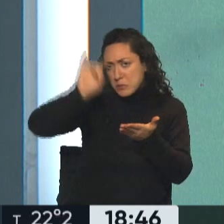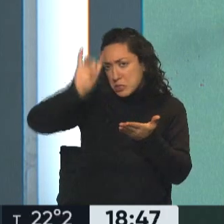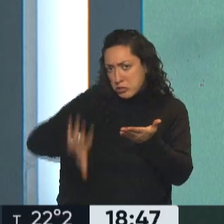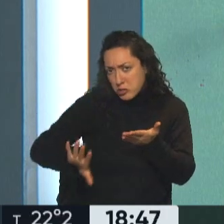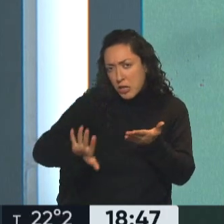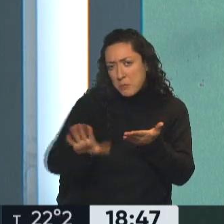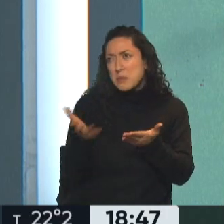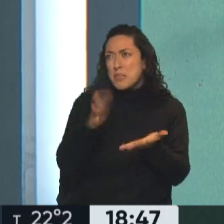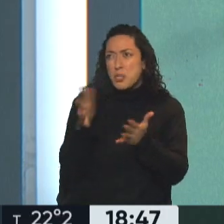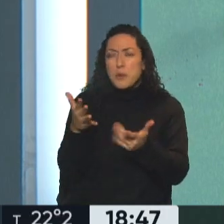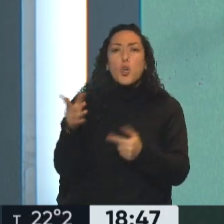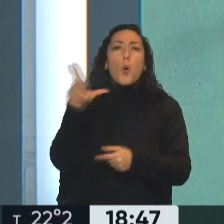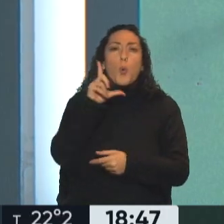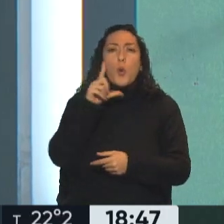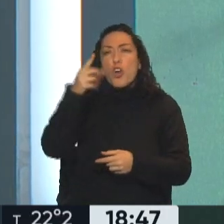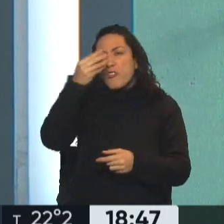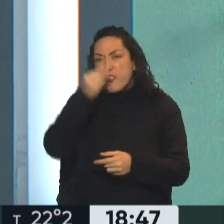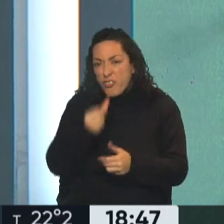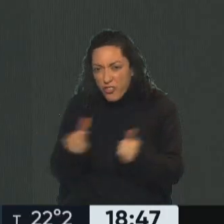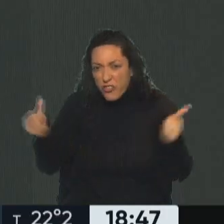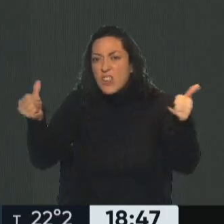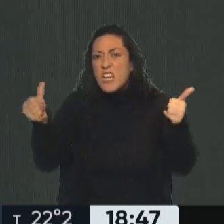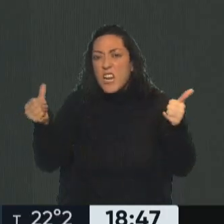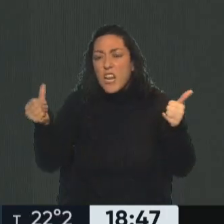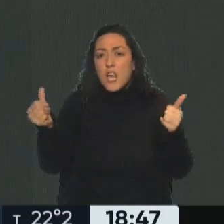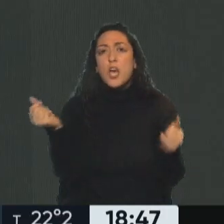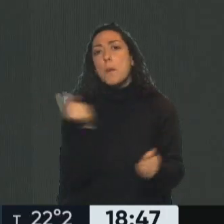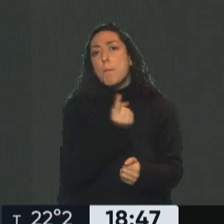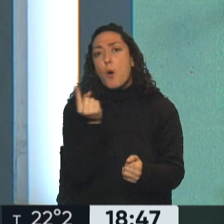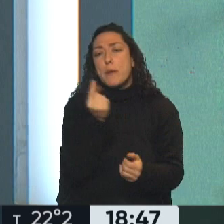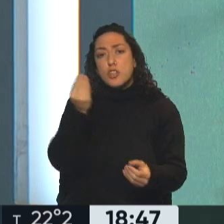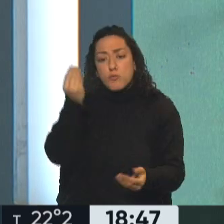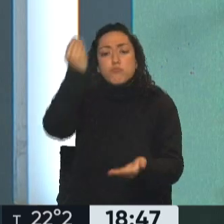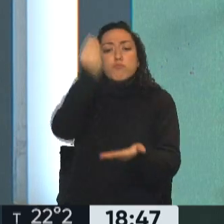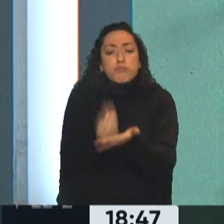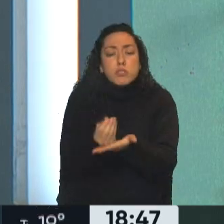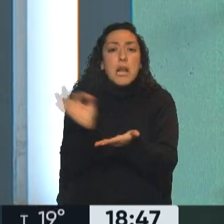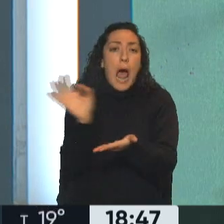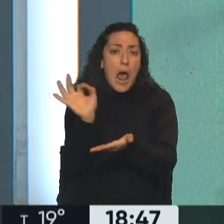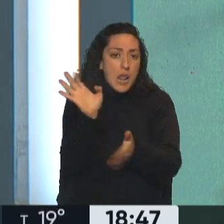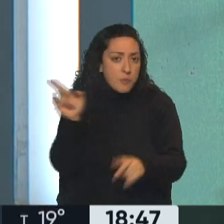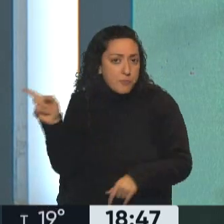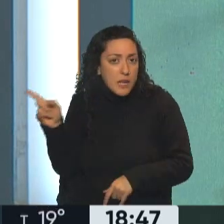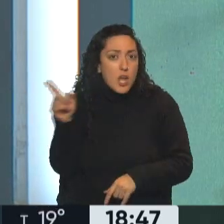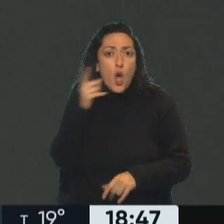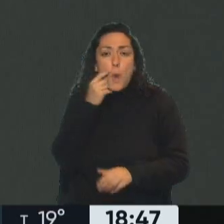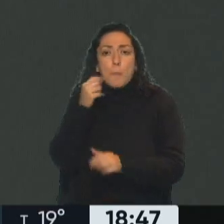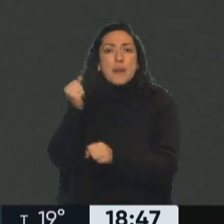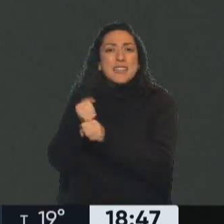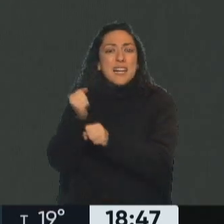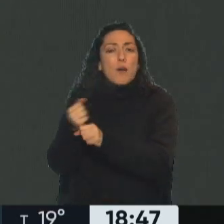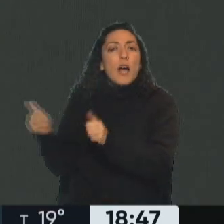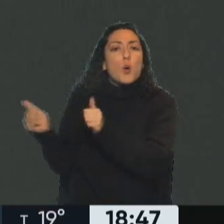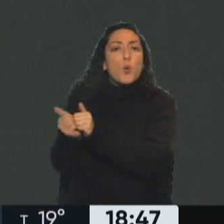de casi fines de julio, cuando todavía no estaba. Había asumido. Es decir, Rubinstein es un hombre de Roberto Lavagna.